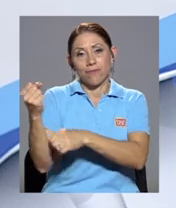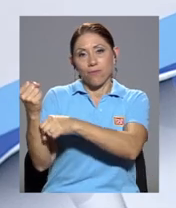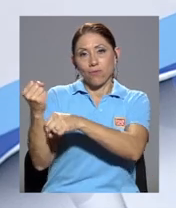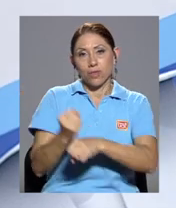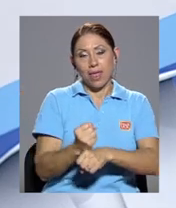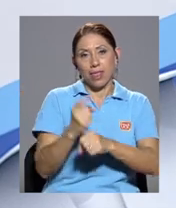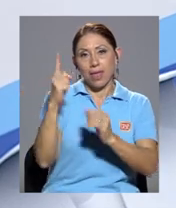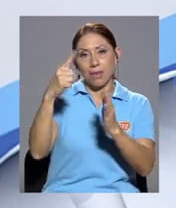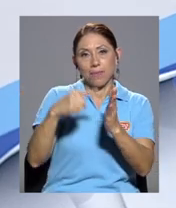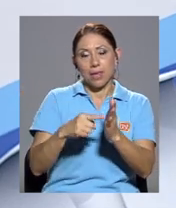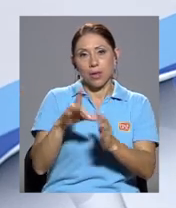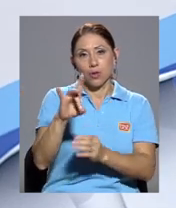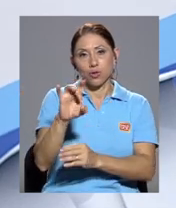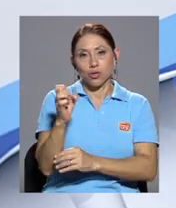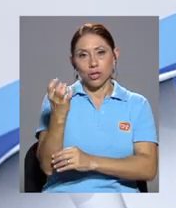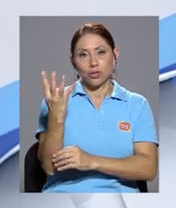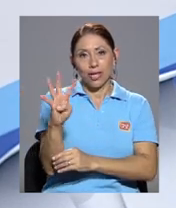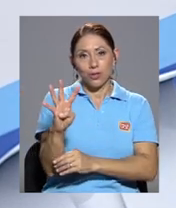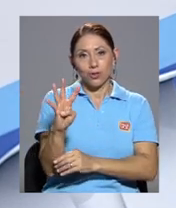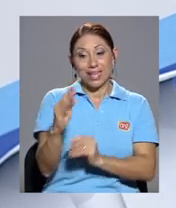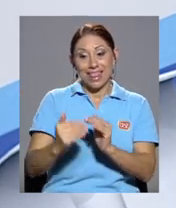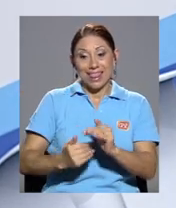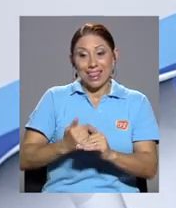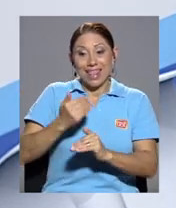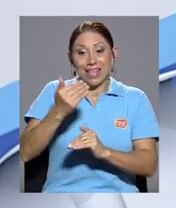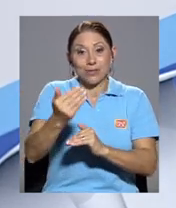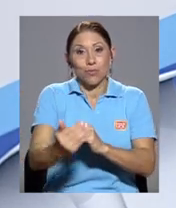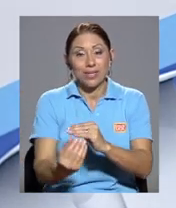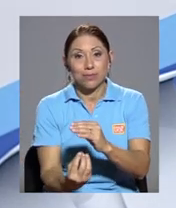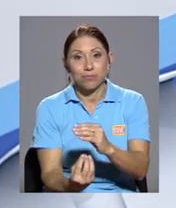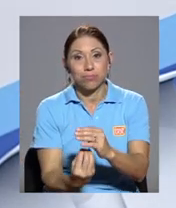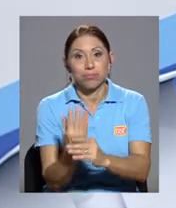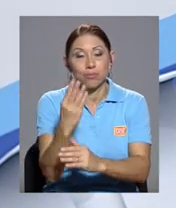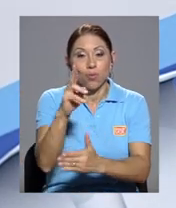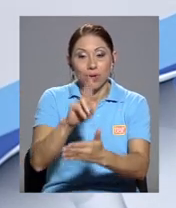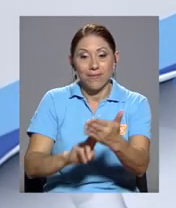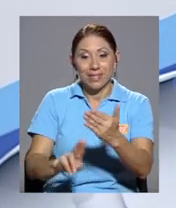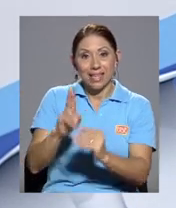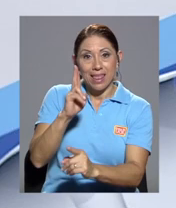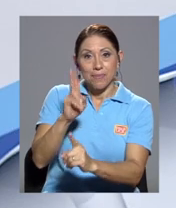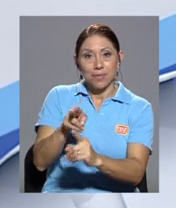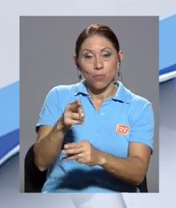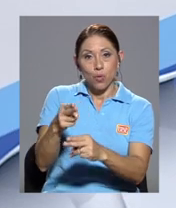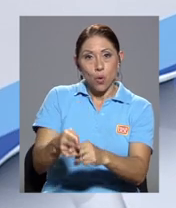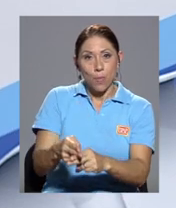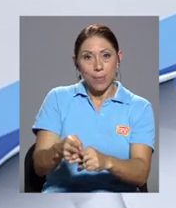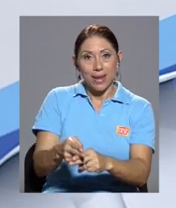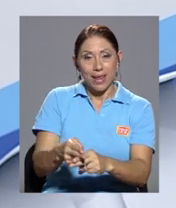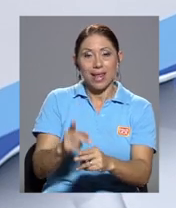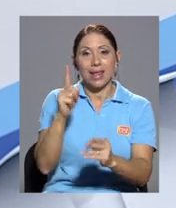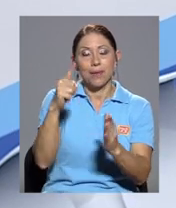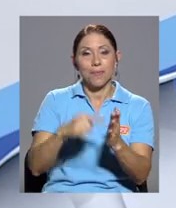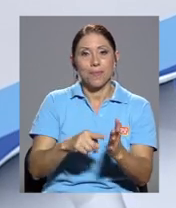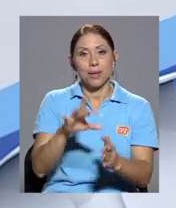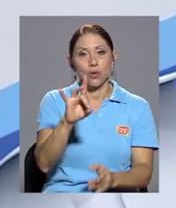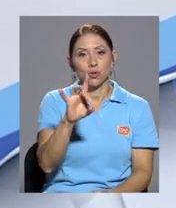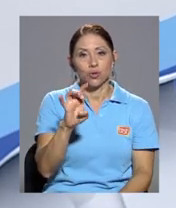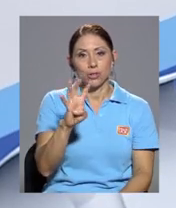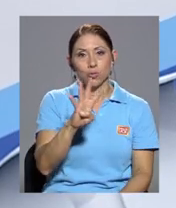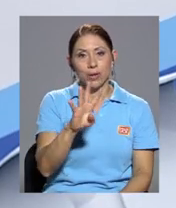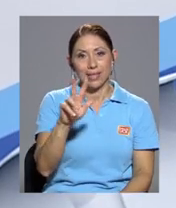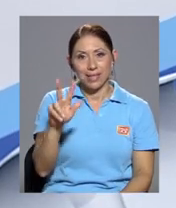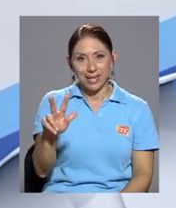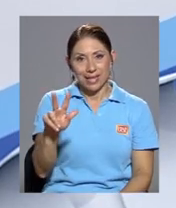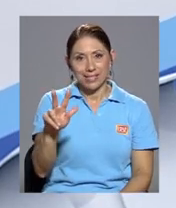luego en la naciente universidad del mismo nombre creada en 1843